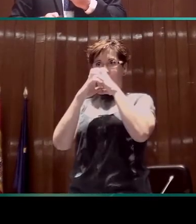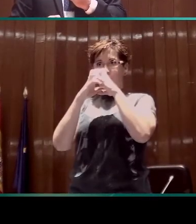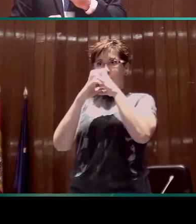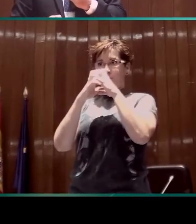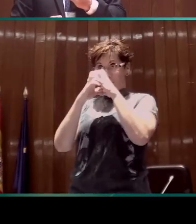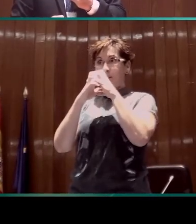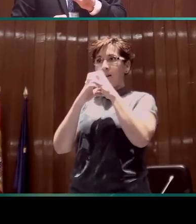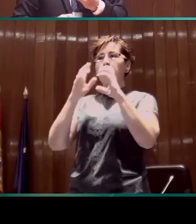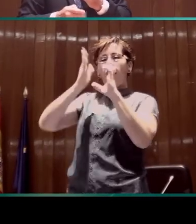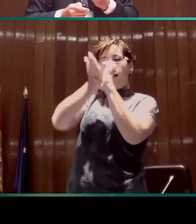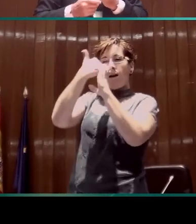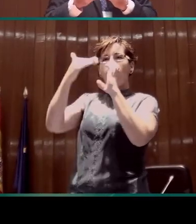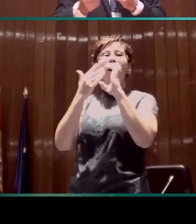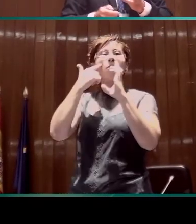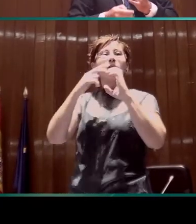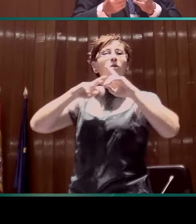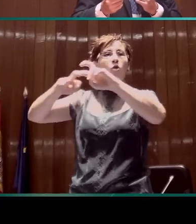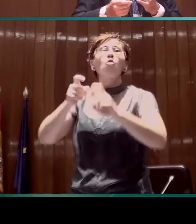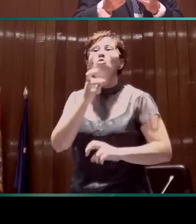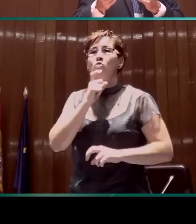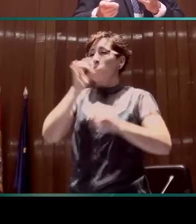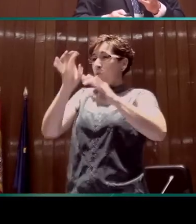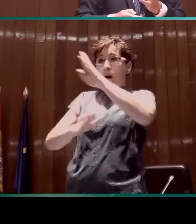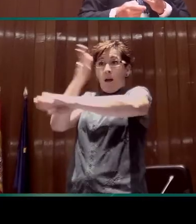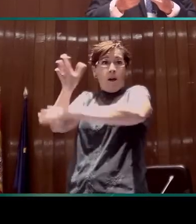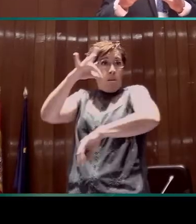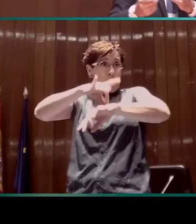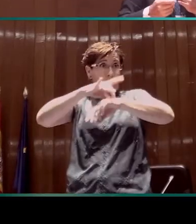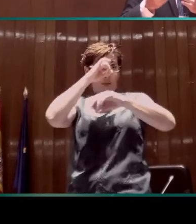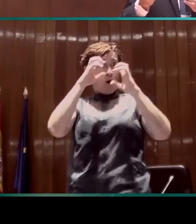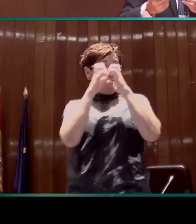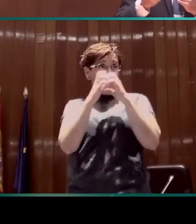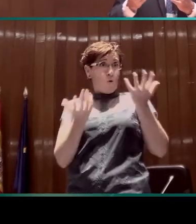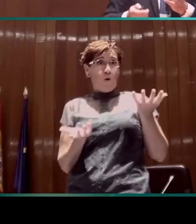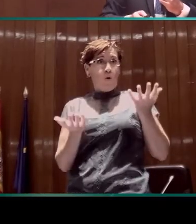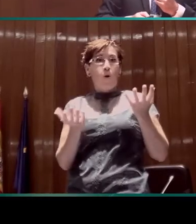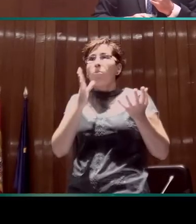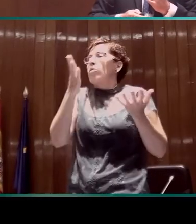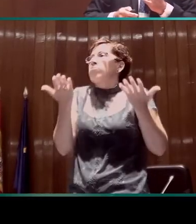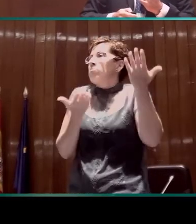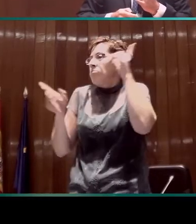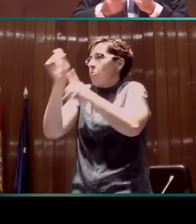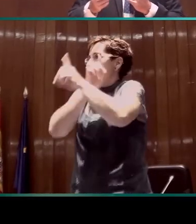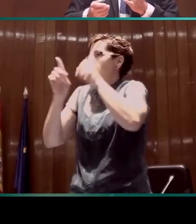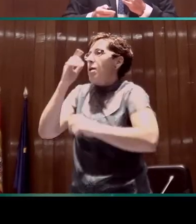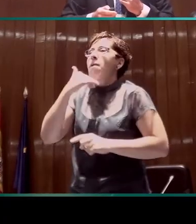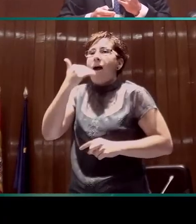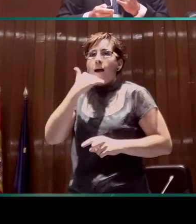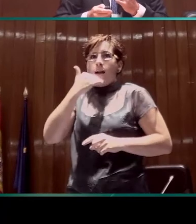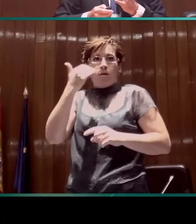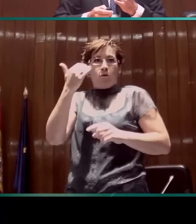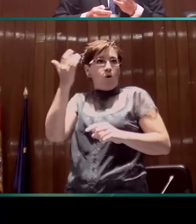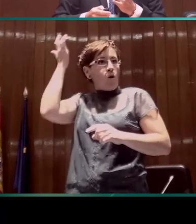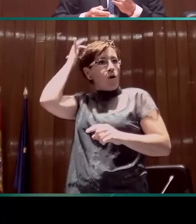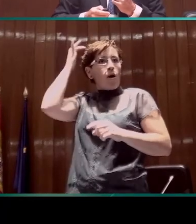evocados corticales. Es igual que cuando van a la visita de un neurólogo, porque algo ha pasado en la cabeza